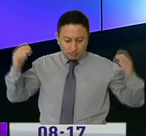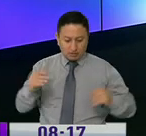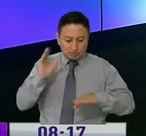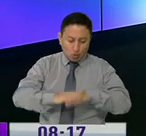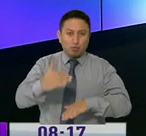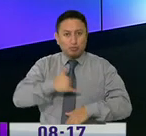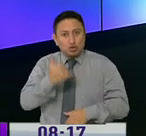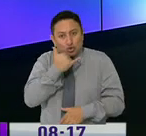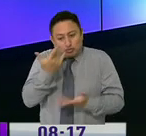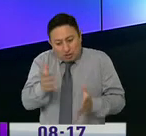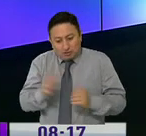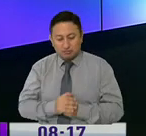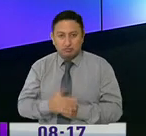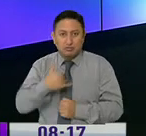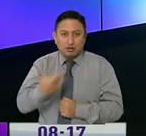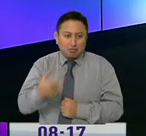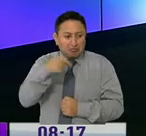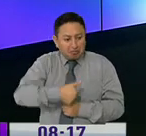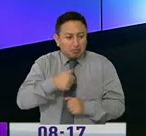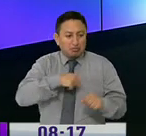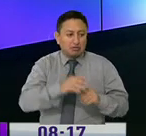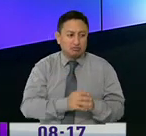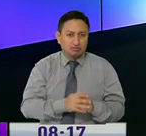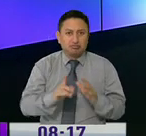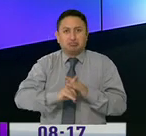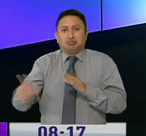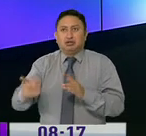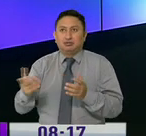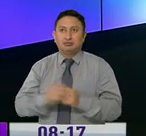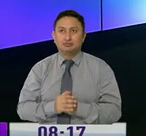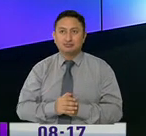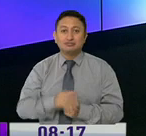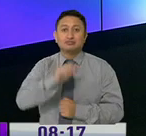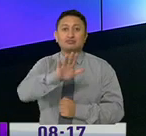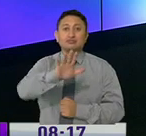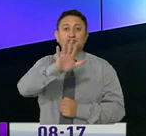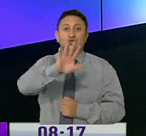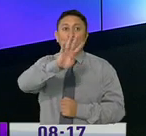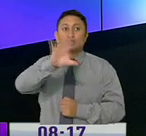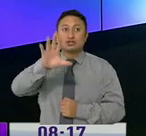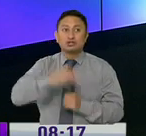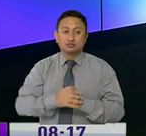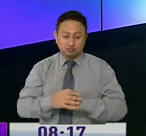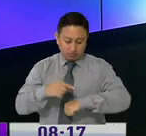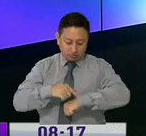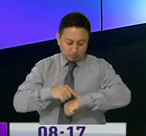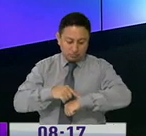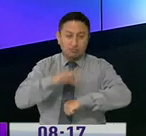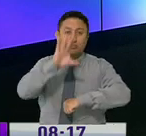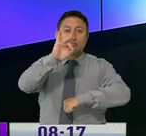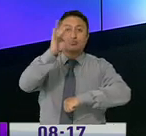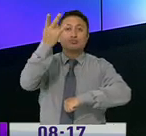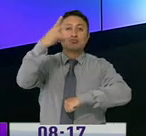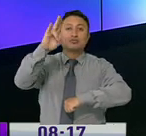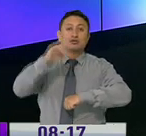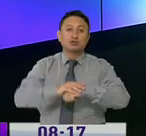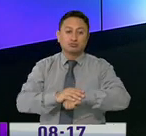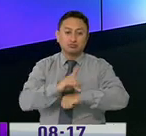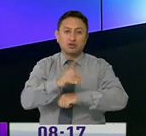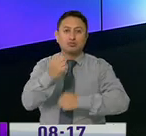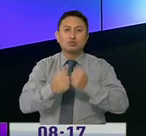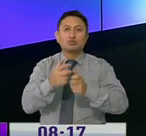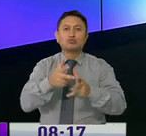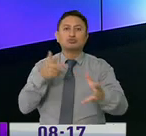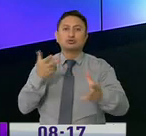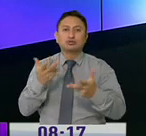él nos puede contar qué sucedió? No, se va. Miren ustedes, 5:45 de la mañana, estamos en las 8:17, el caos del tráfico